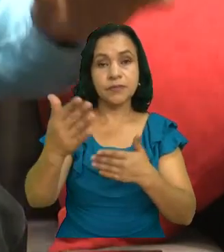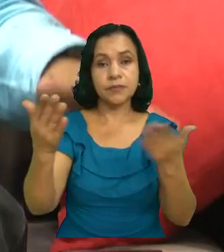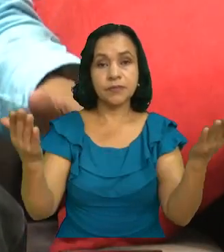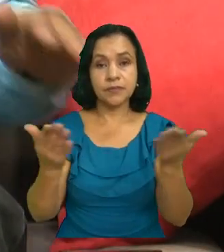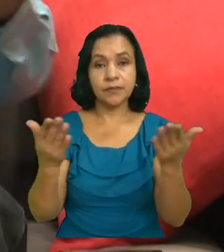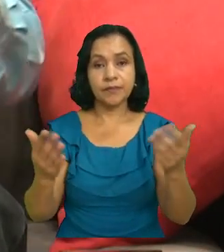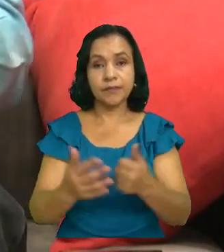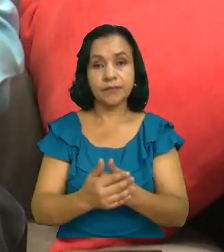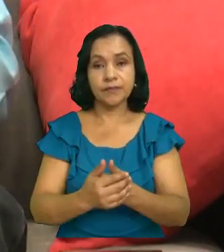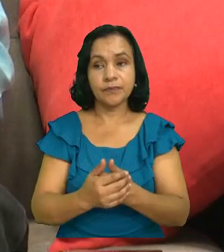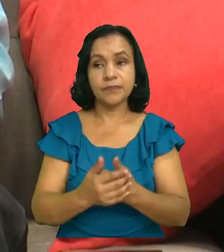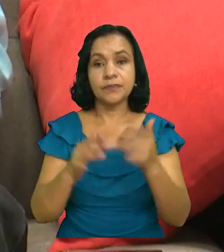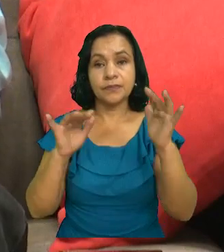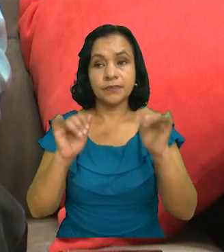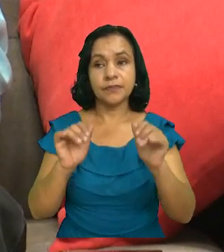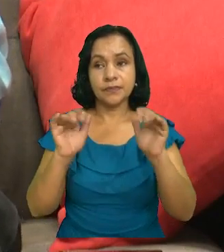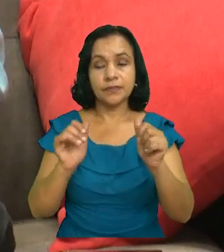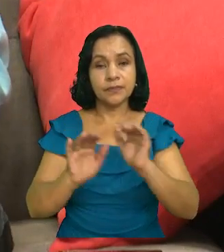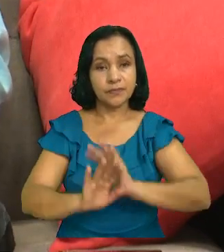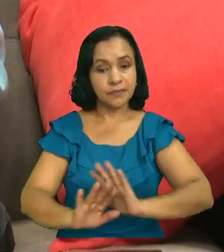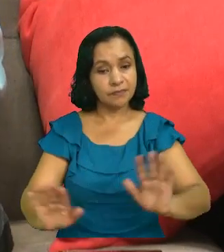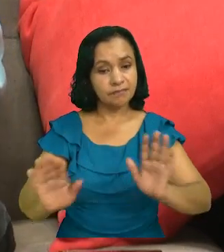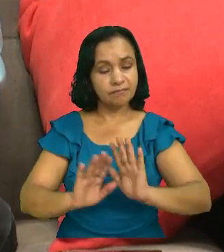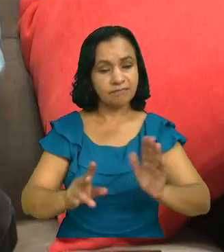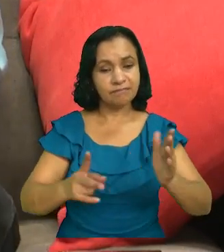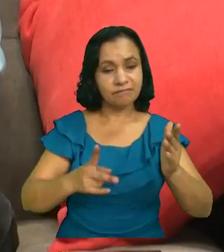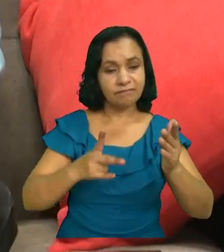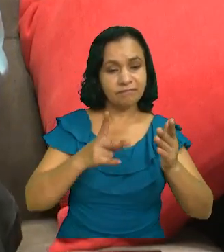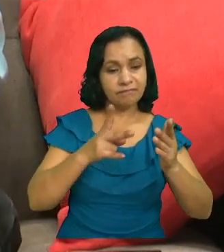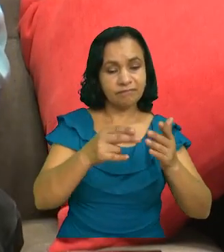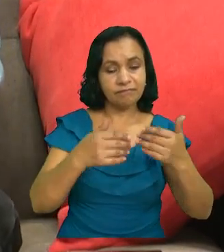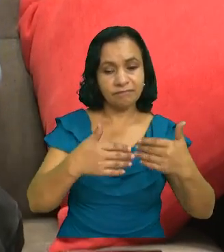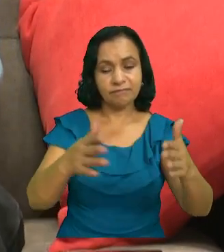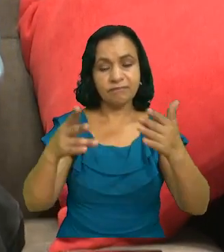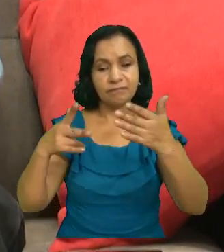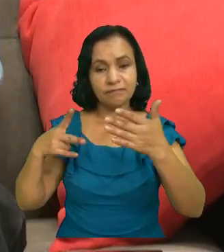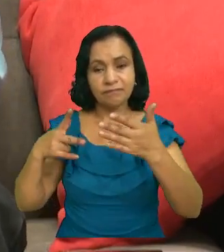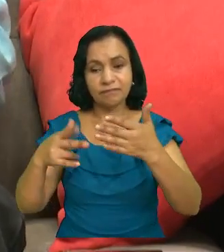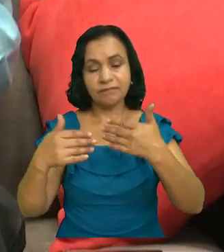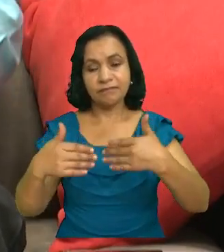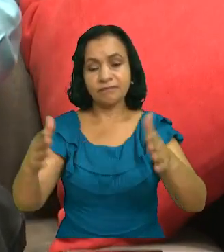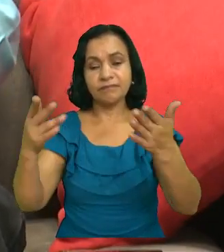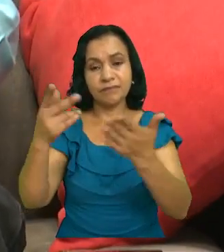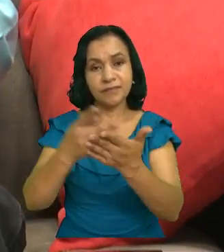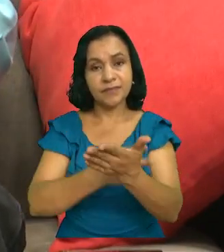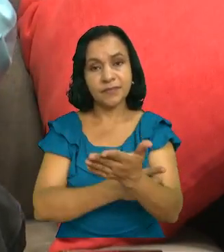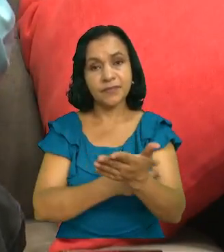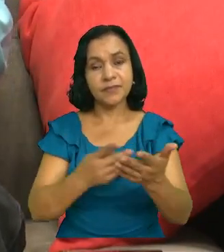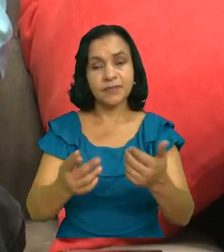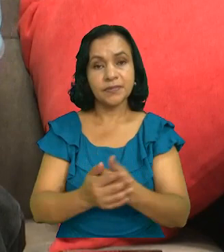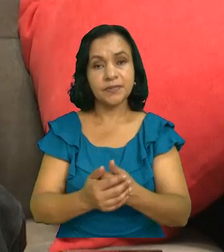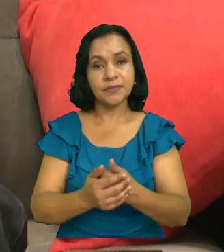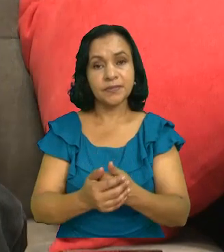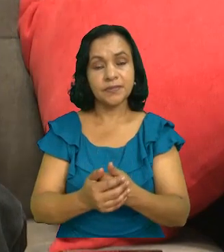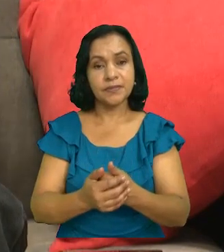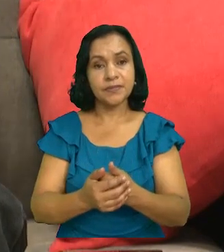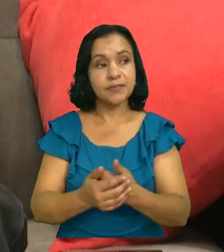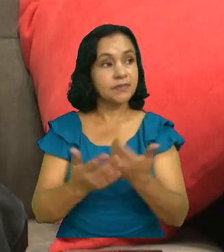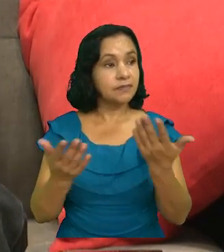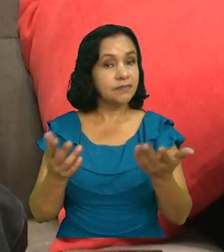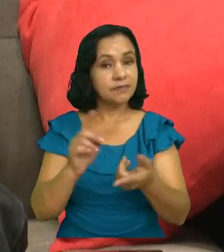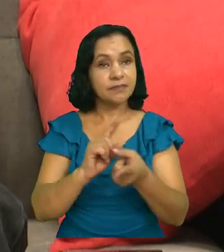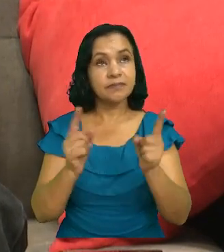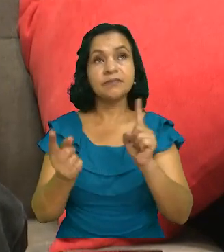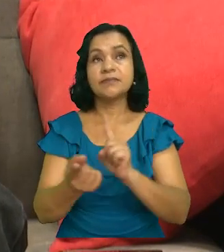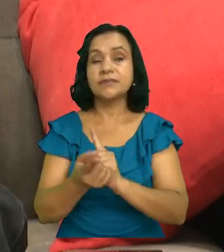hay unos que ya están inaugurados, es decir, a esta altura ya el MTI tiene bastantes proyectos inaugurados, proyectos que han ahí pues